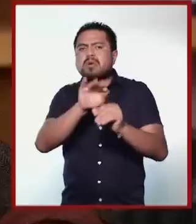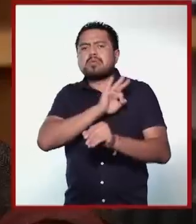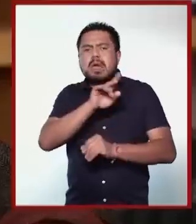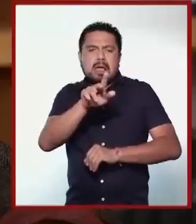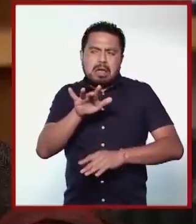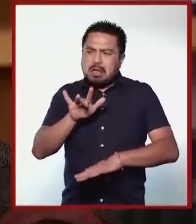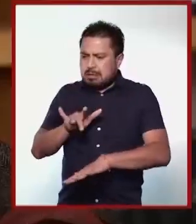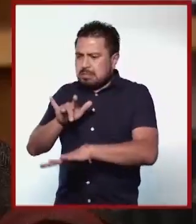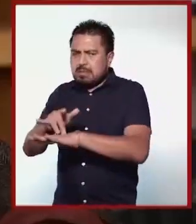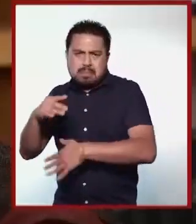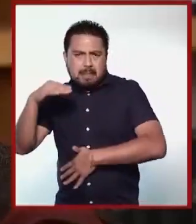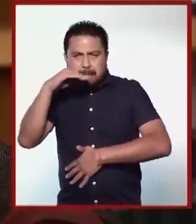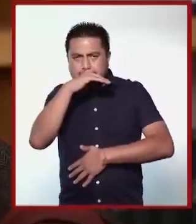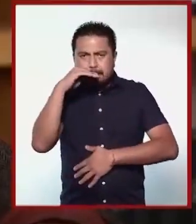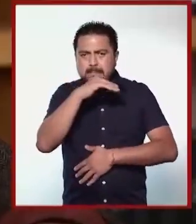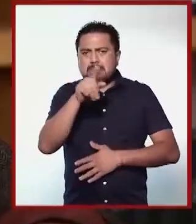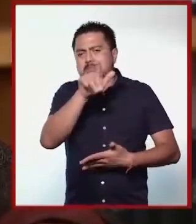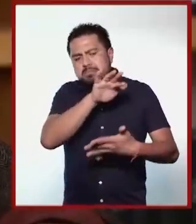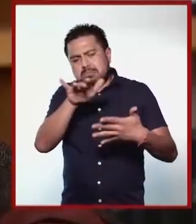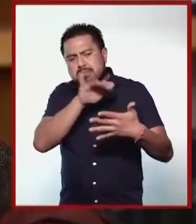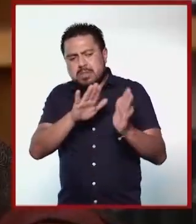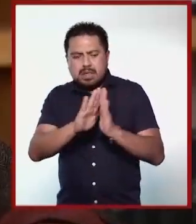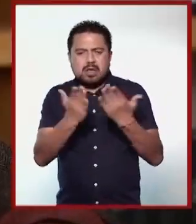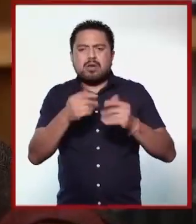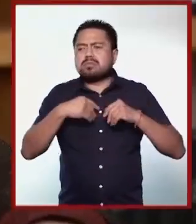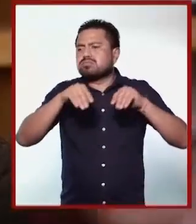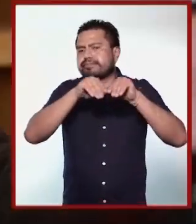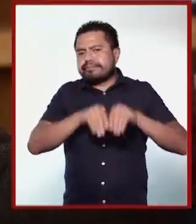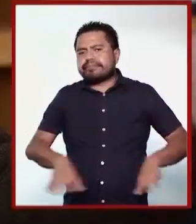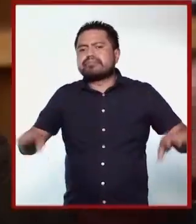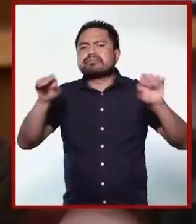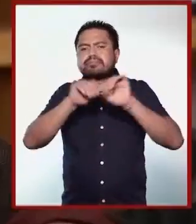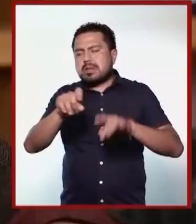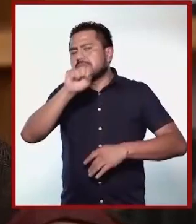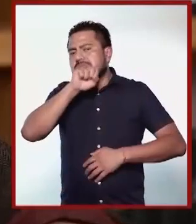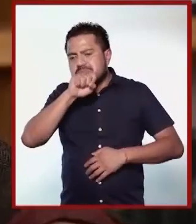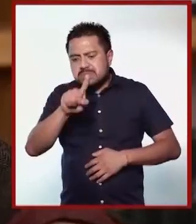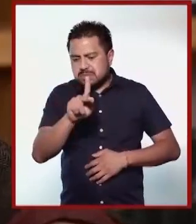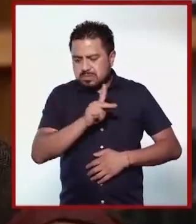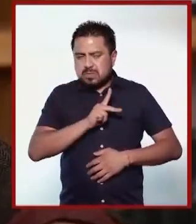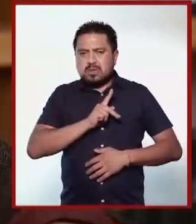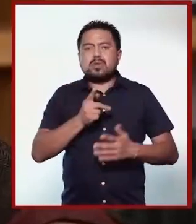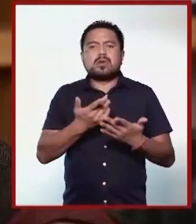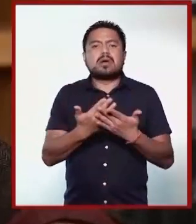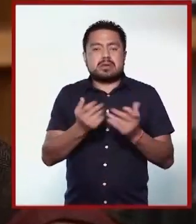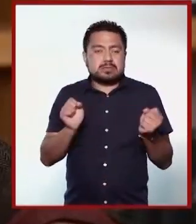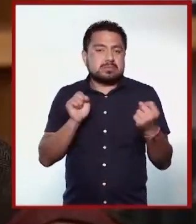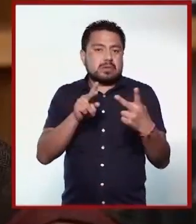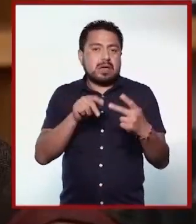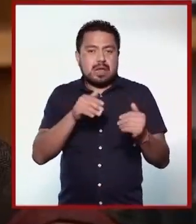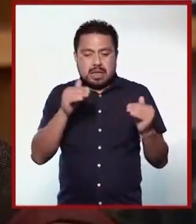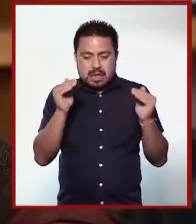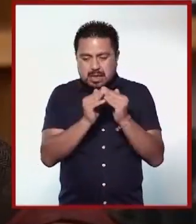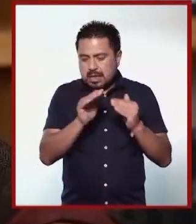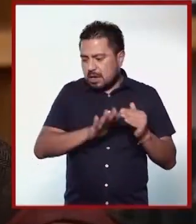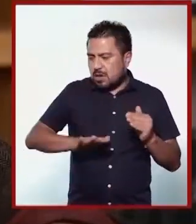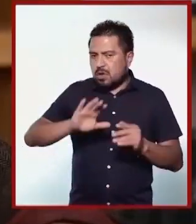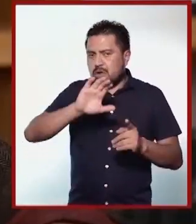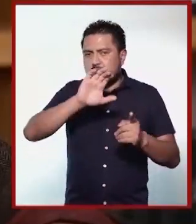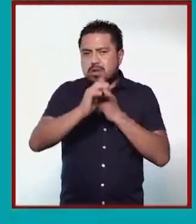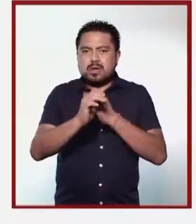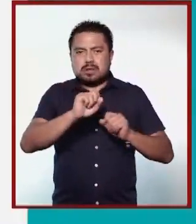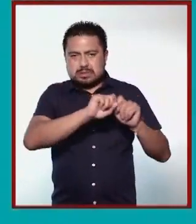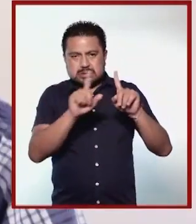consultar de manera gratuita, a leer los libros que publicamos también nosotros. En fin, los esperamos en esta casa, el Colegio